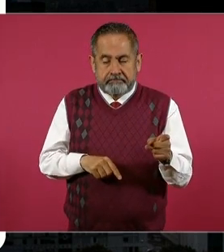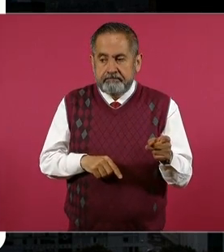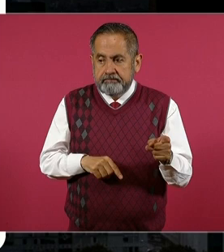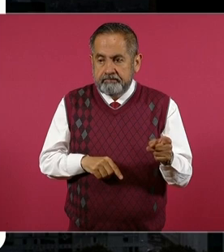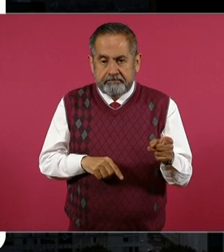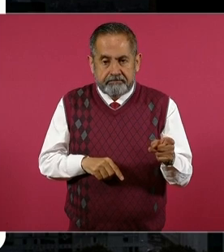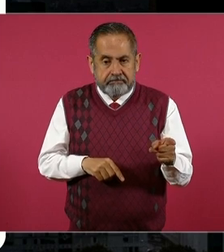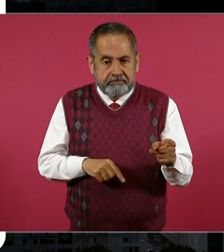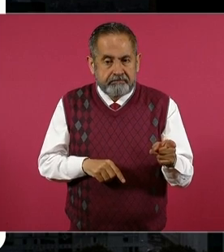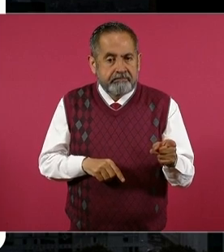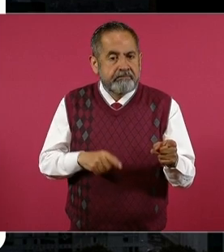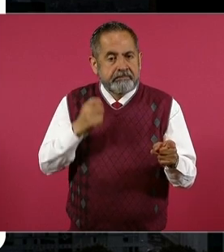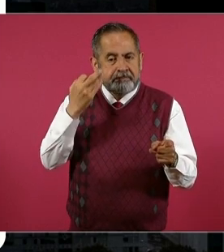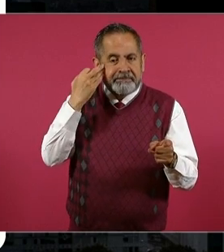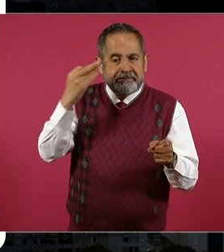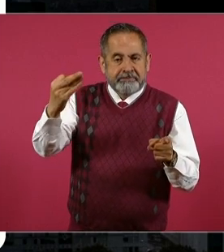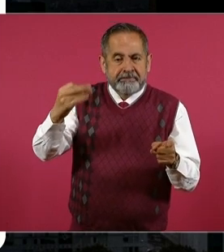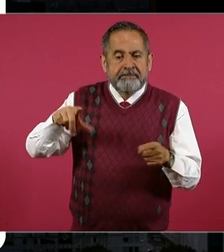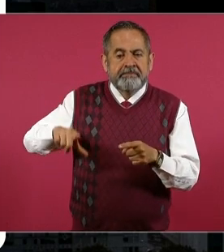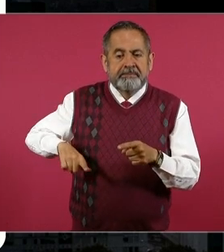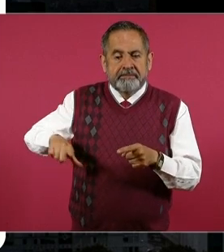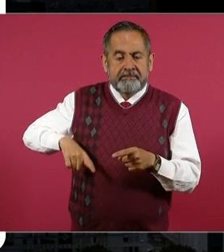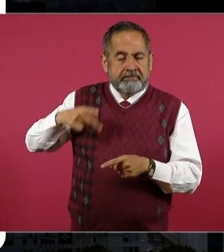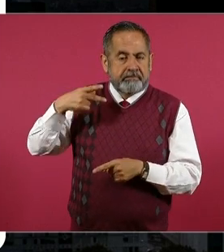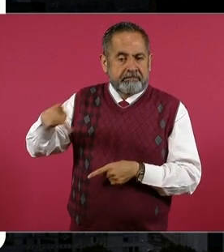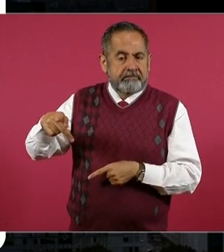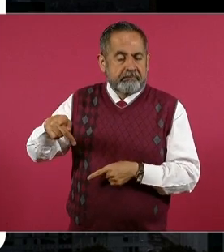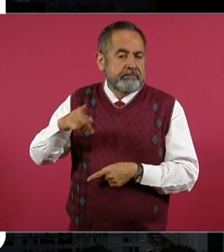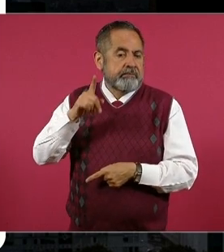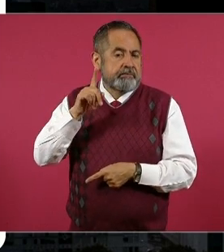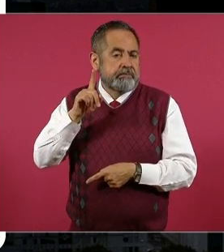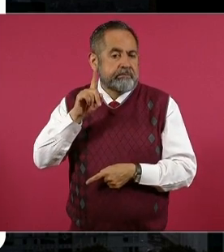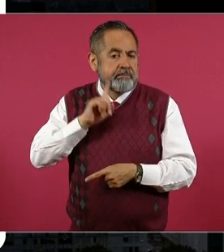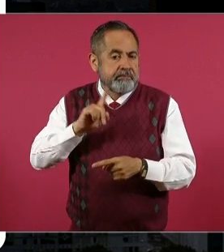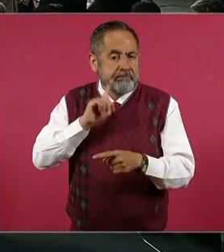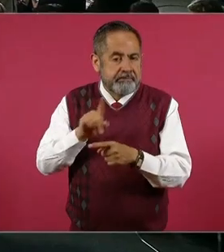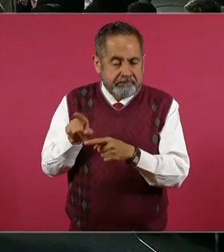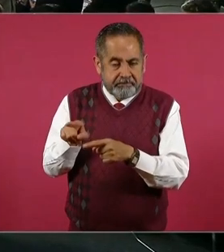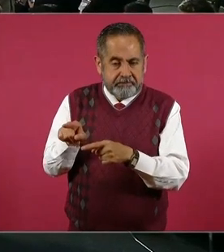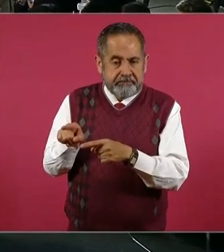durante el gobierno de la